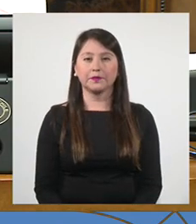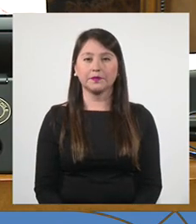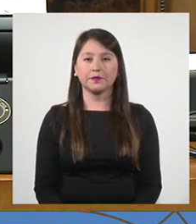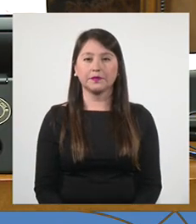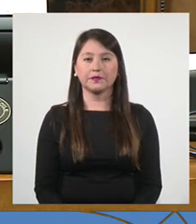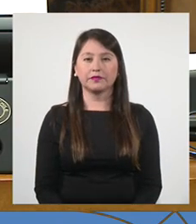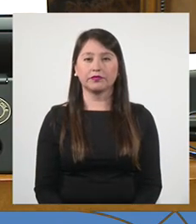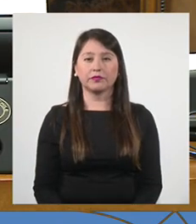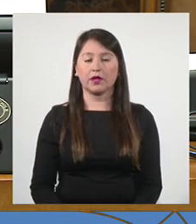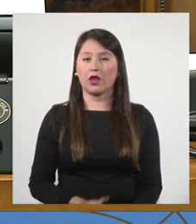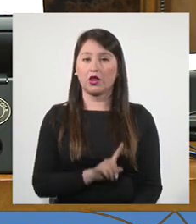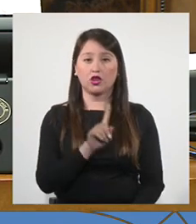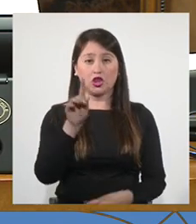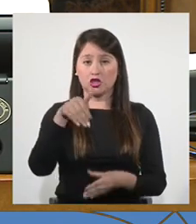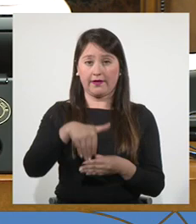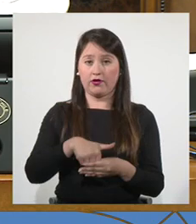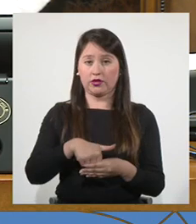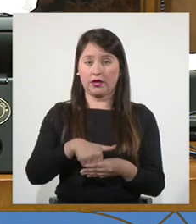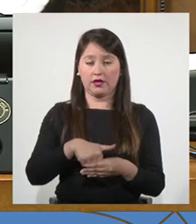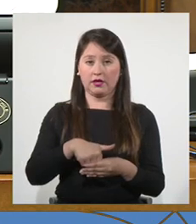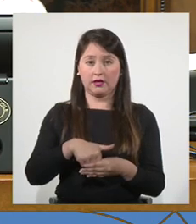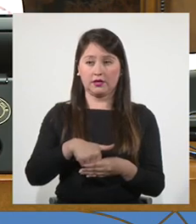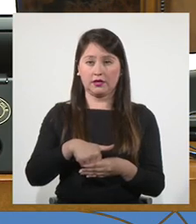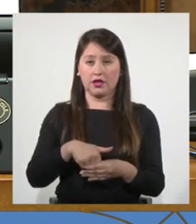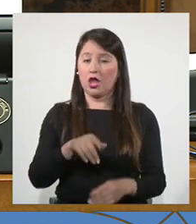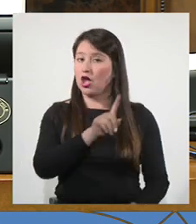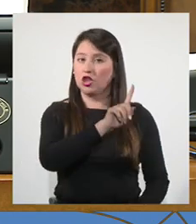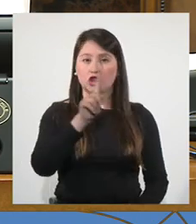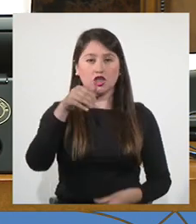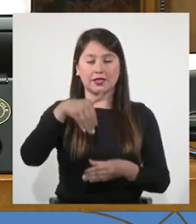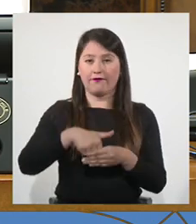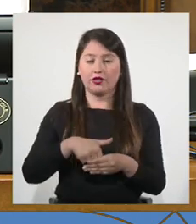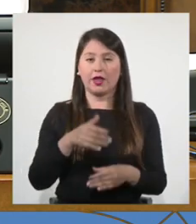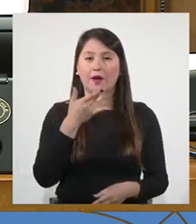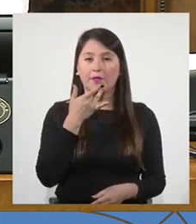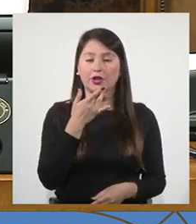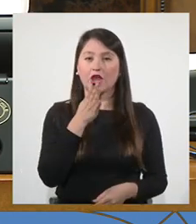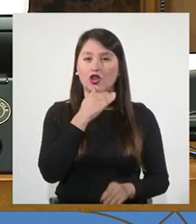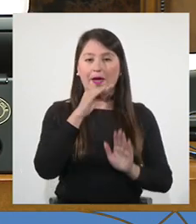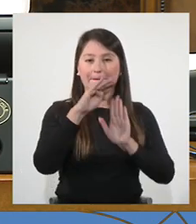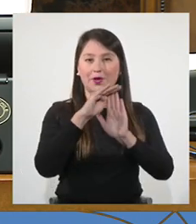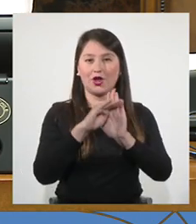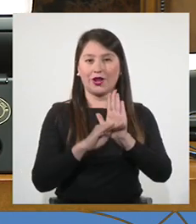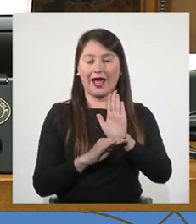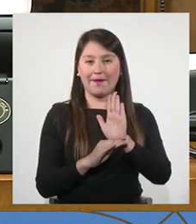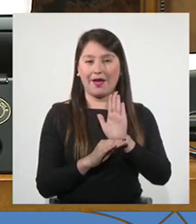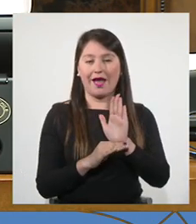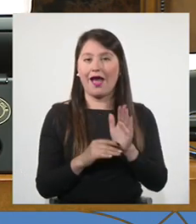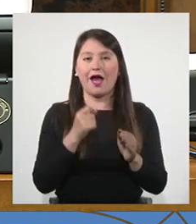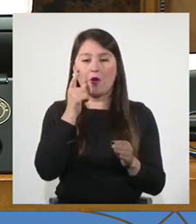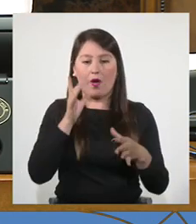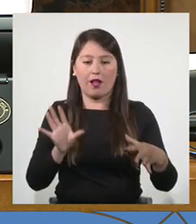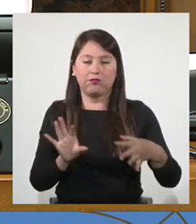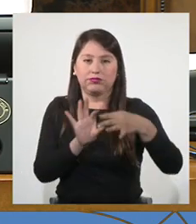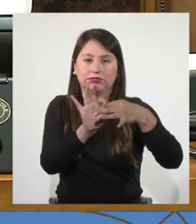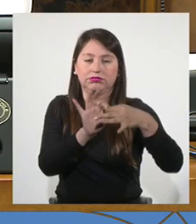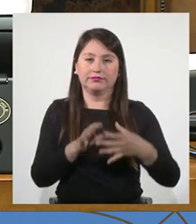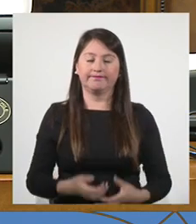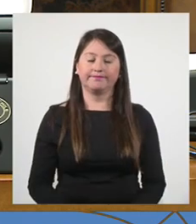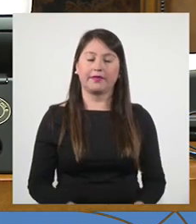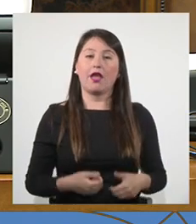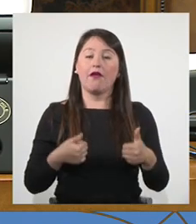No se votan. No se votan. No se votan porque no tienen programa al cual adosarse.